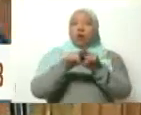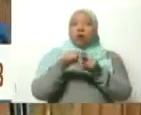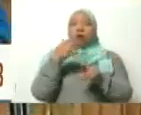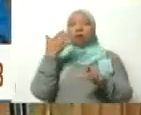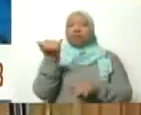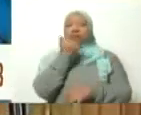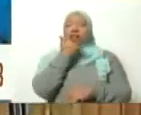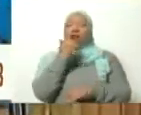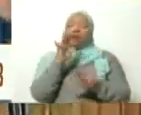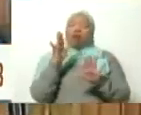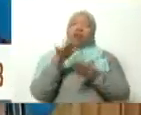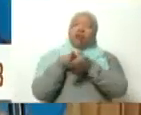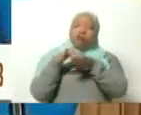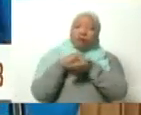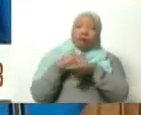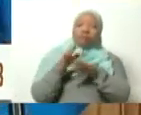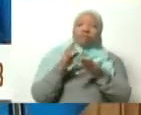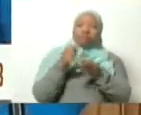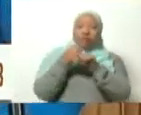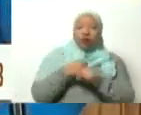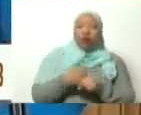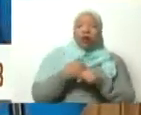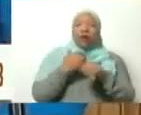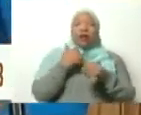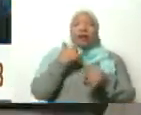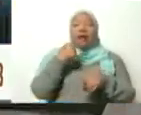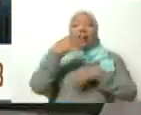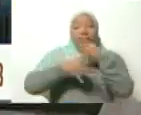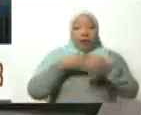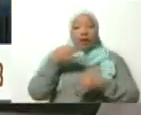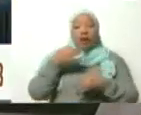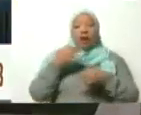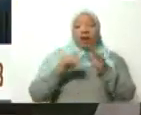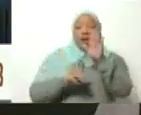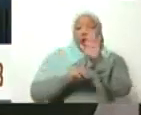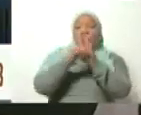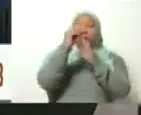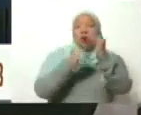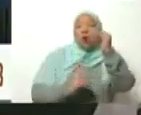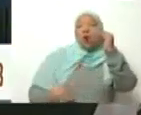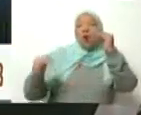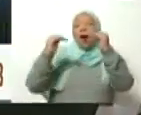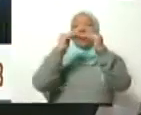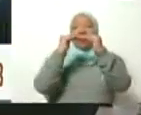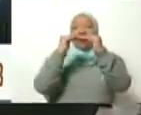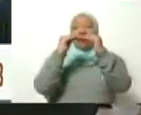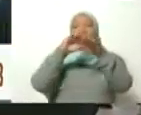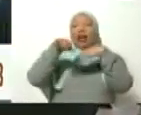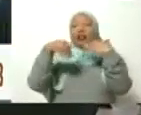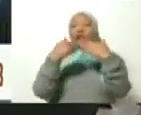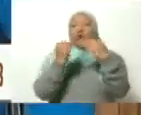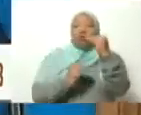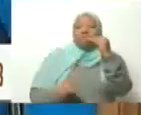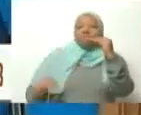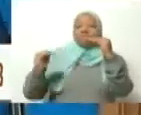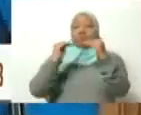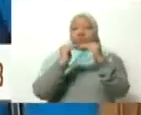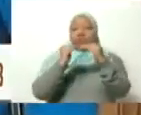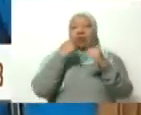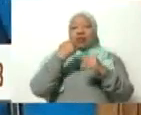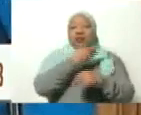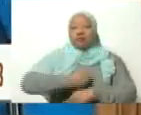Tenemos que crecer de forma compasada. Crecimiento con igualdad social. nos ha convocado el presidente,